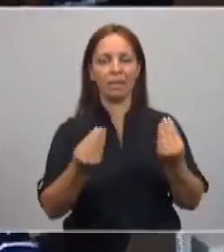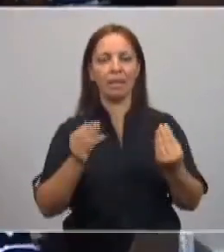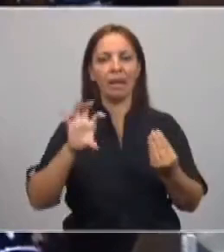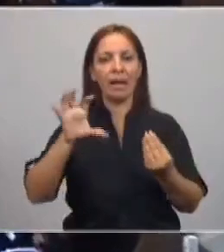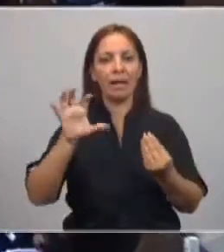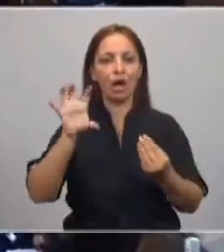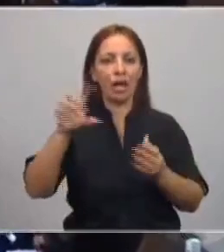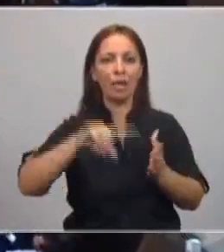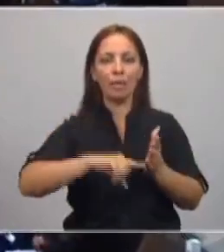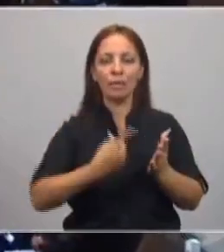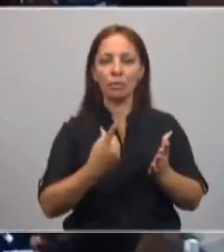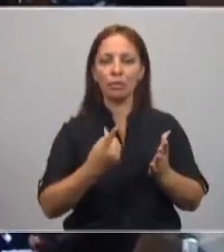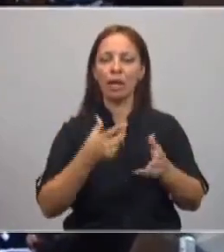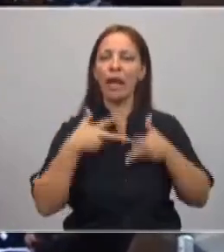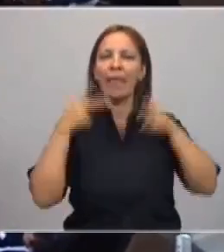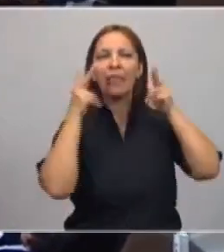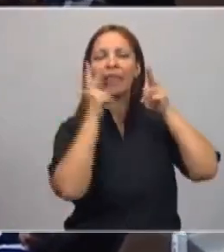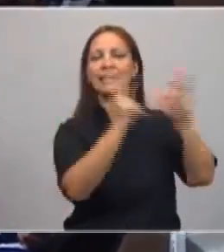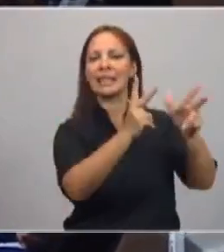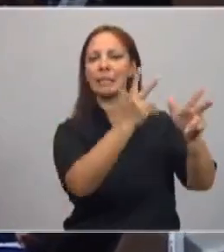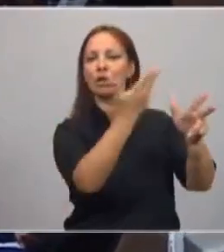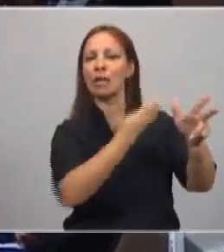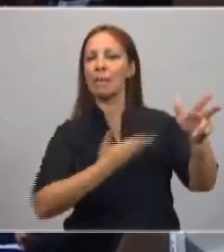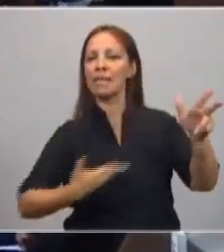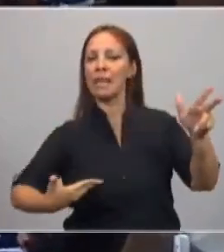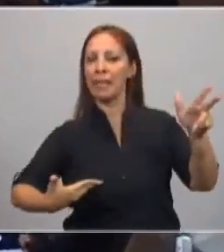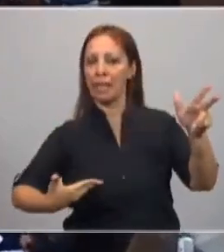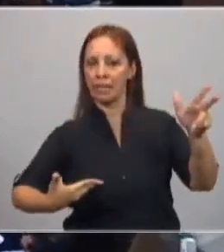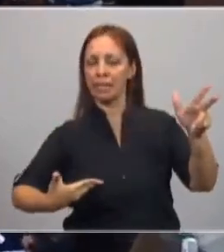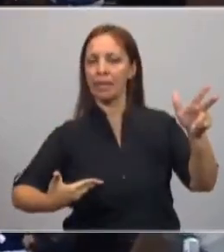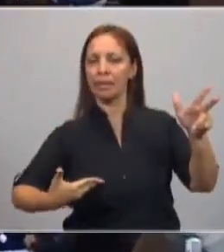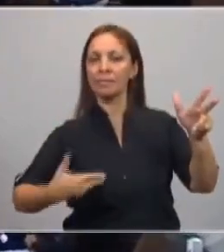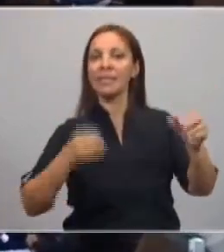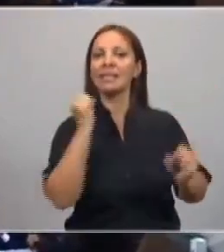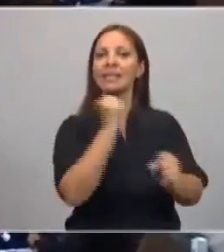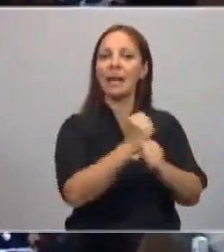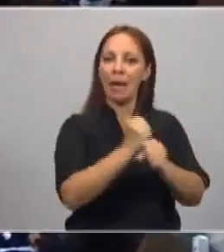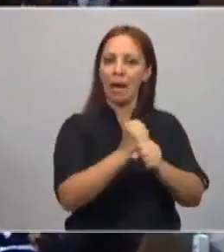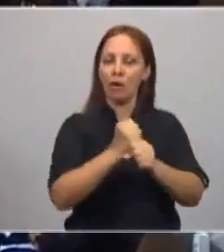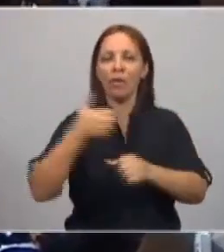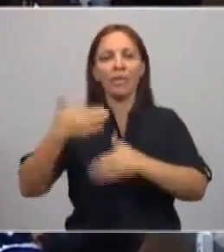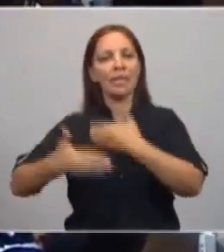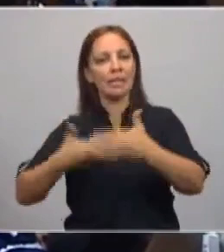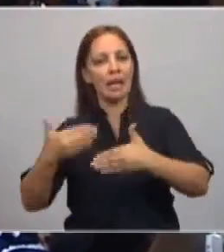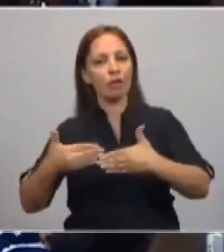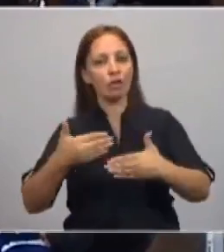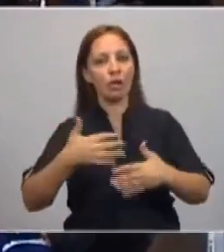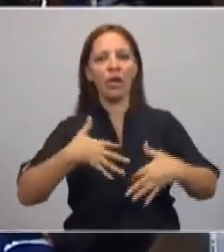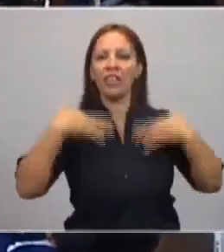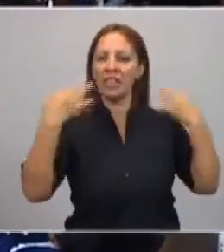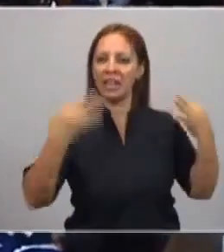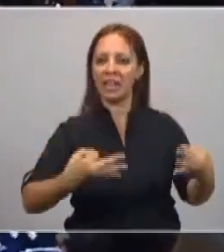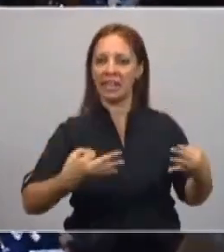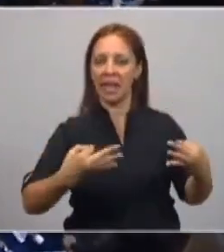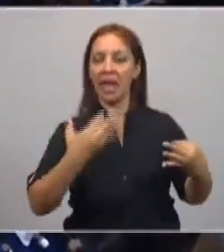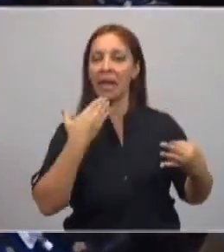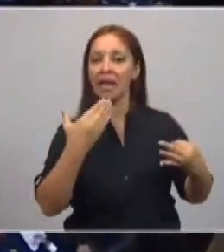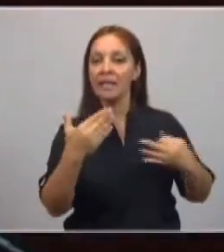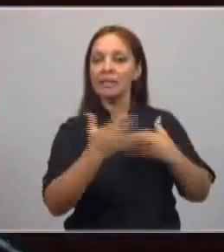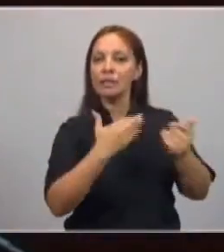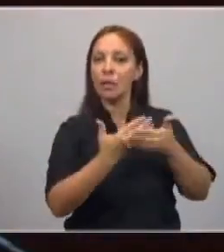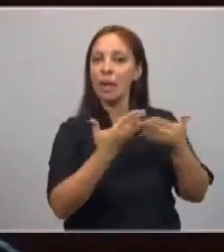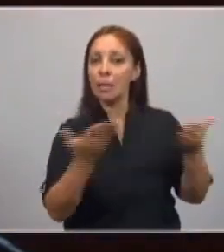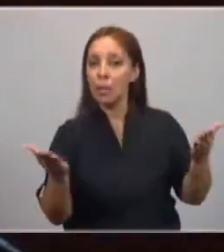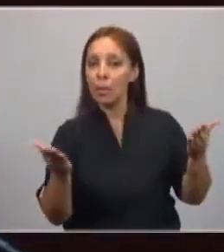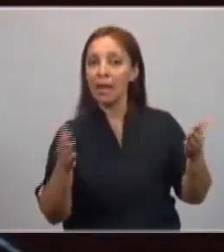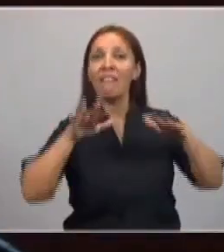provincia, le decimos al presidente que el trabajo, el desarrollo y la dignidad que estas obras construyen no se